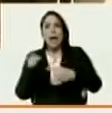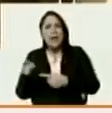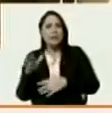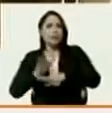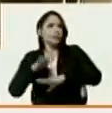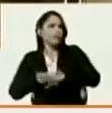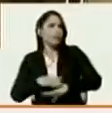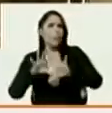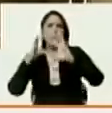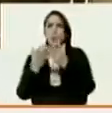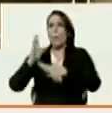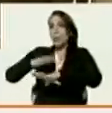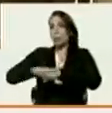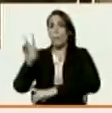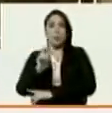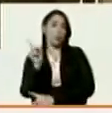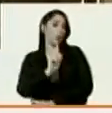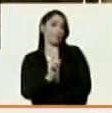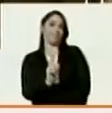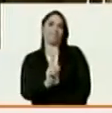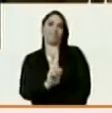en el mundo lo que ocurrió en Venezuela? No.